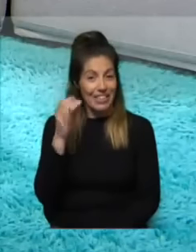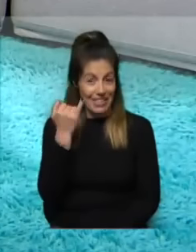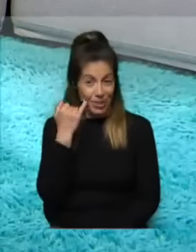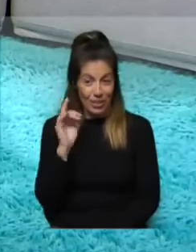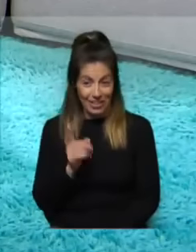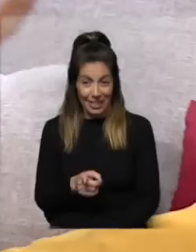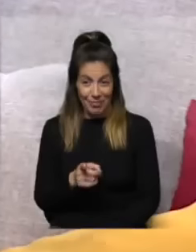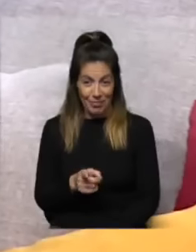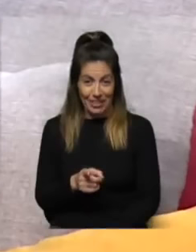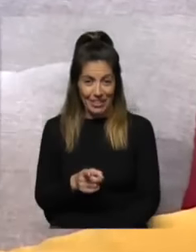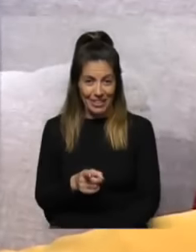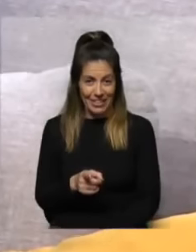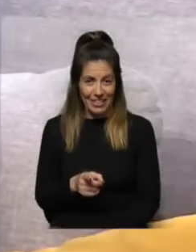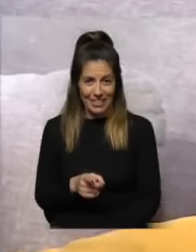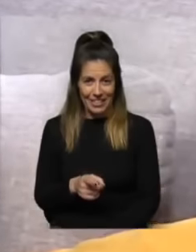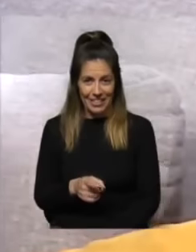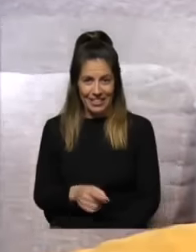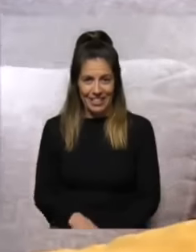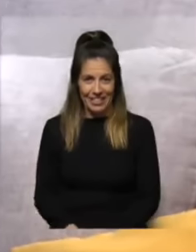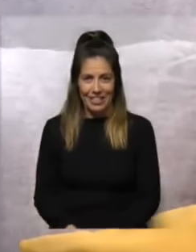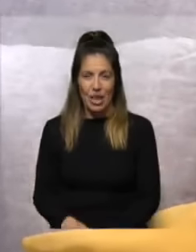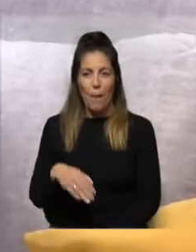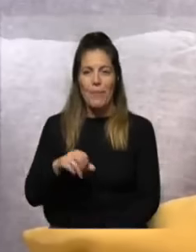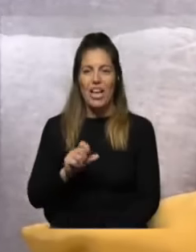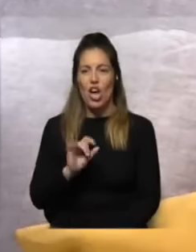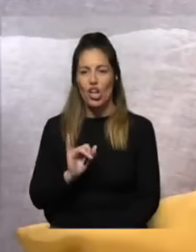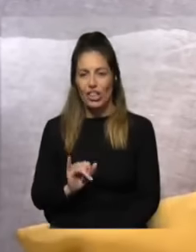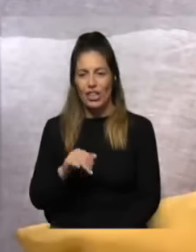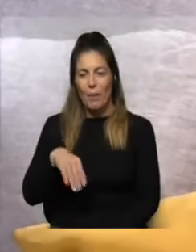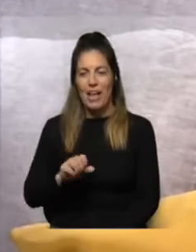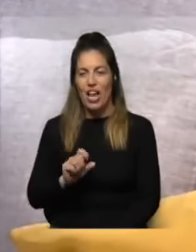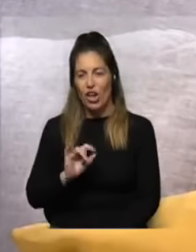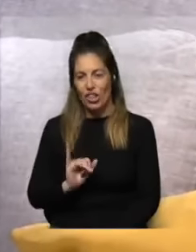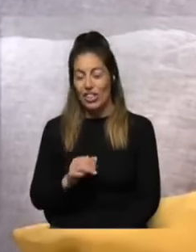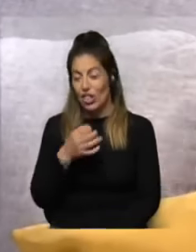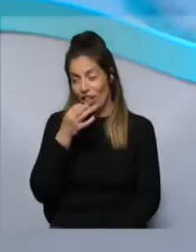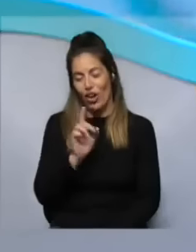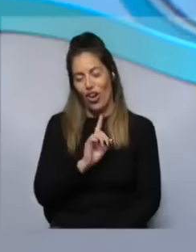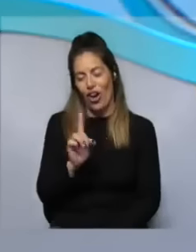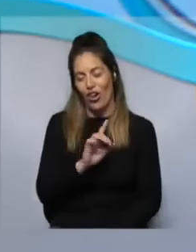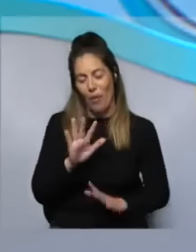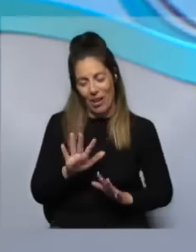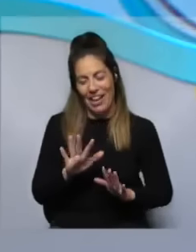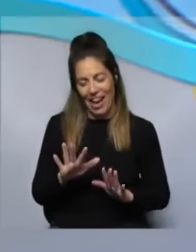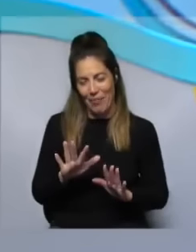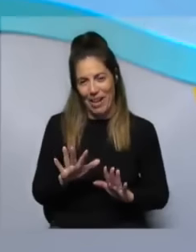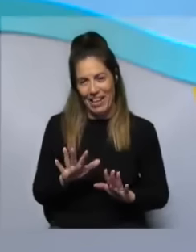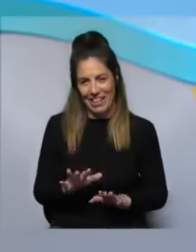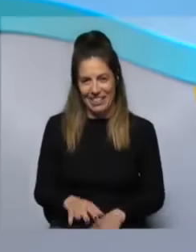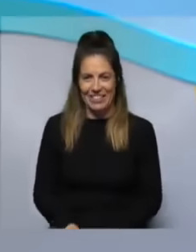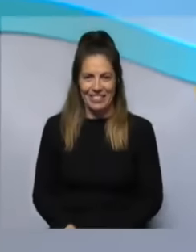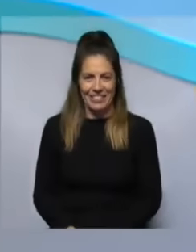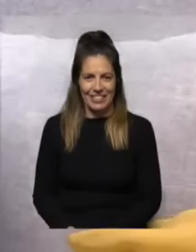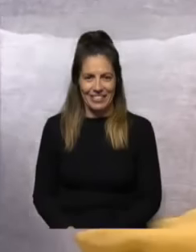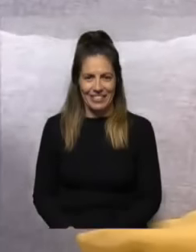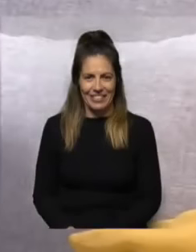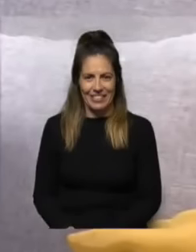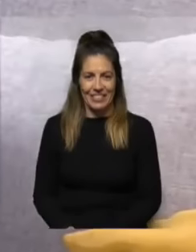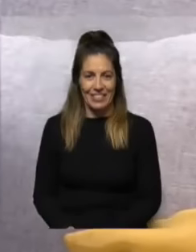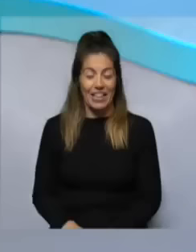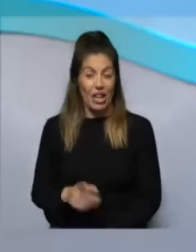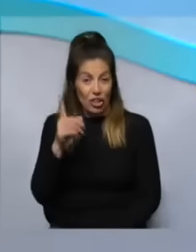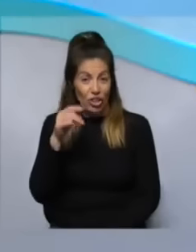señora, porque también dice. Me dice Meloni, Meloni, me dice, no, esperá, le digo, tampoco para tanto, una cosa es una cosa. Pero, Dios,